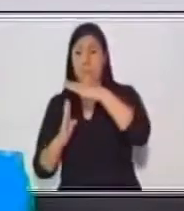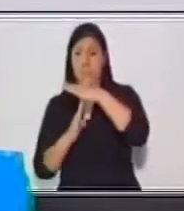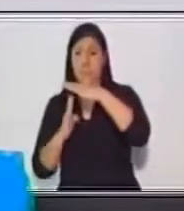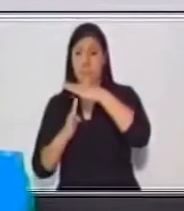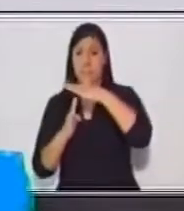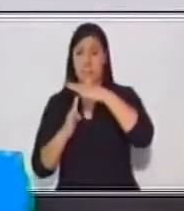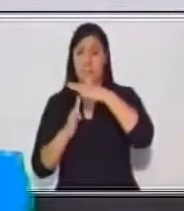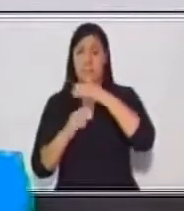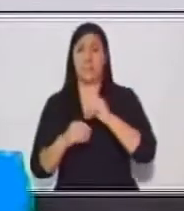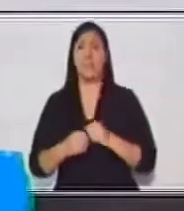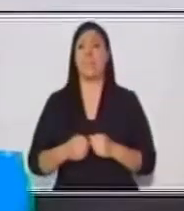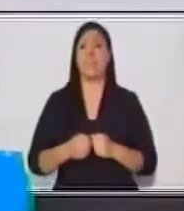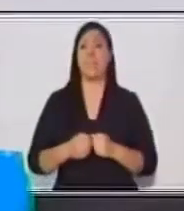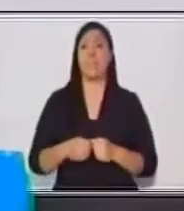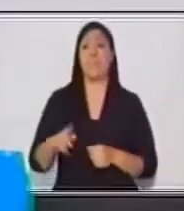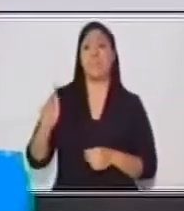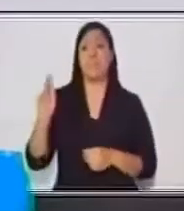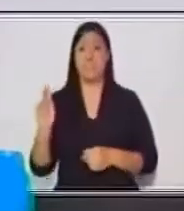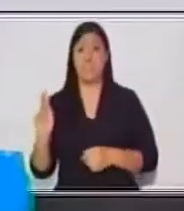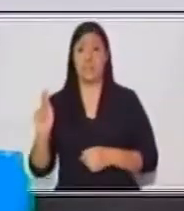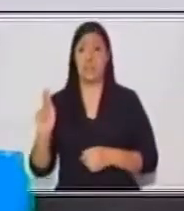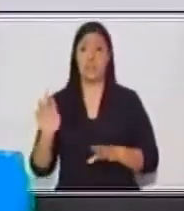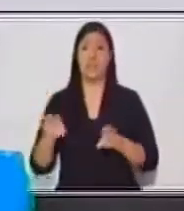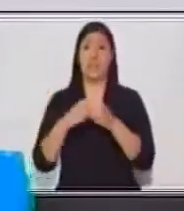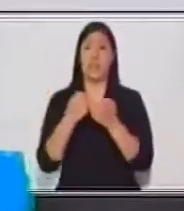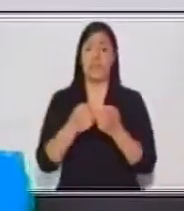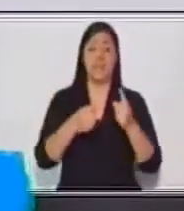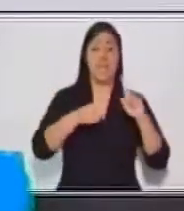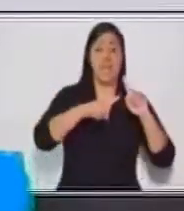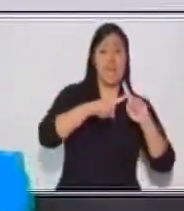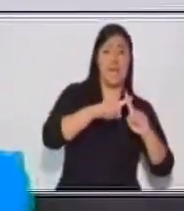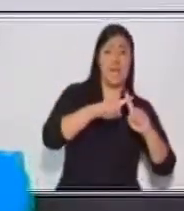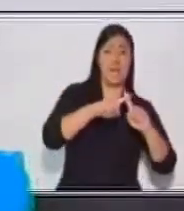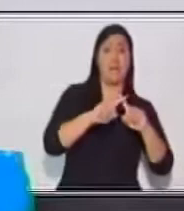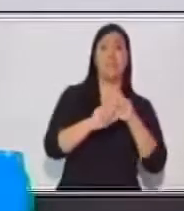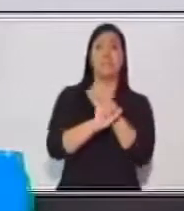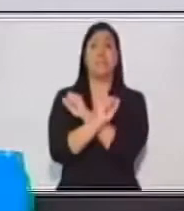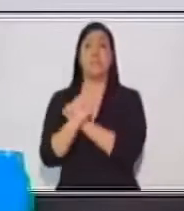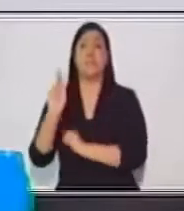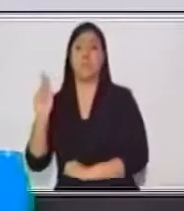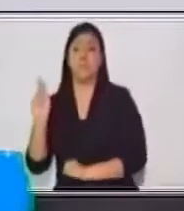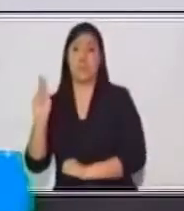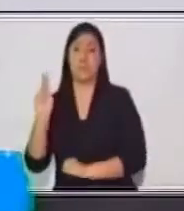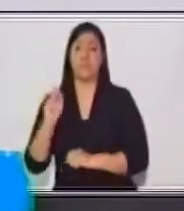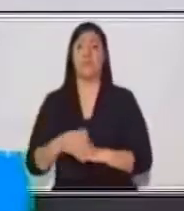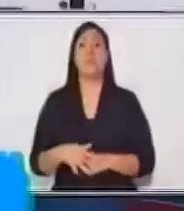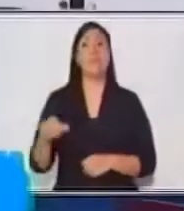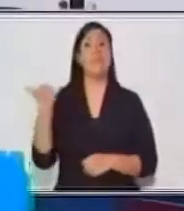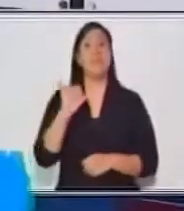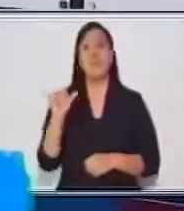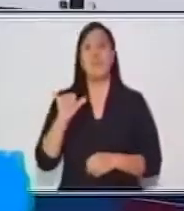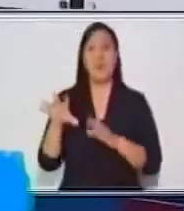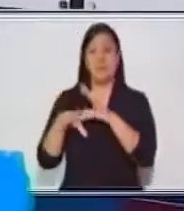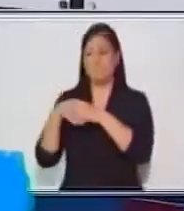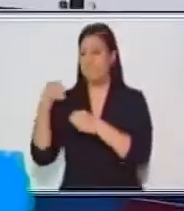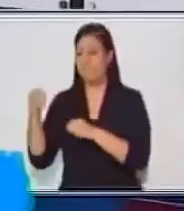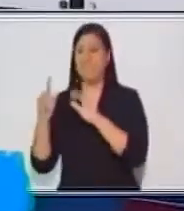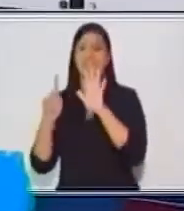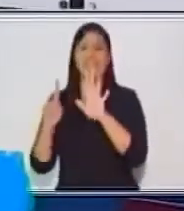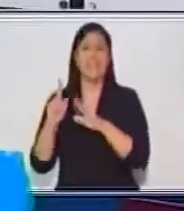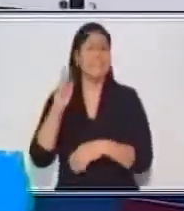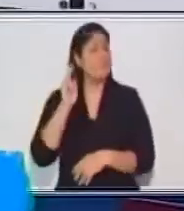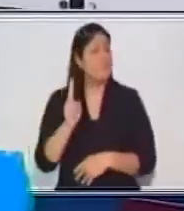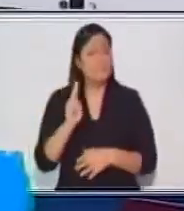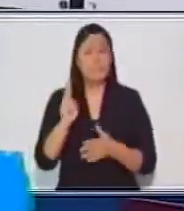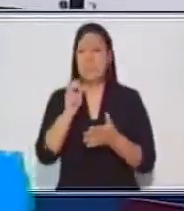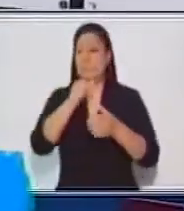su altura que es Y. Y vimos que siempre esa tiene que ser igual a 6, que el área siempre va a ser igual